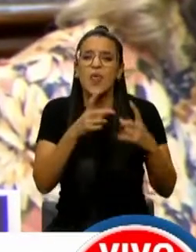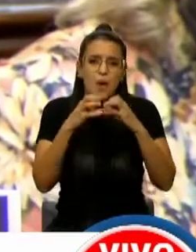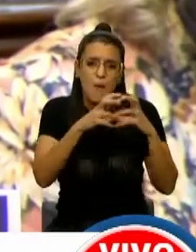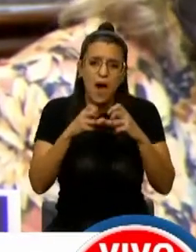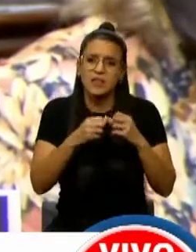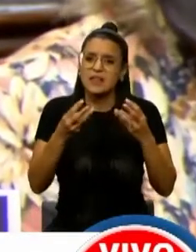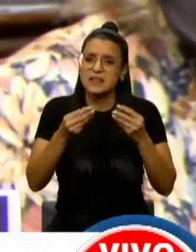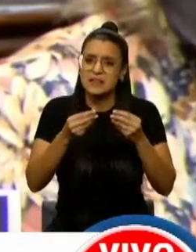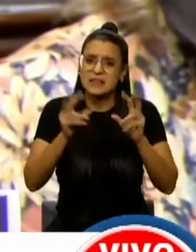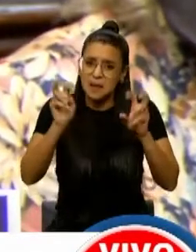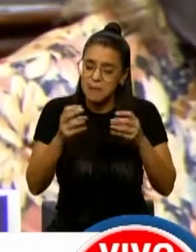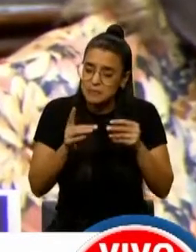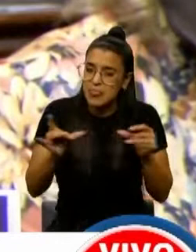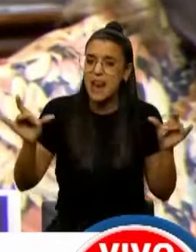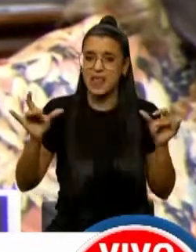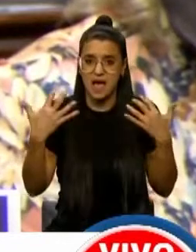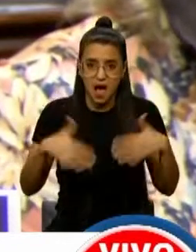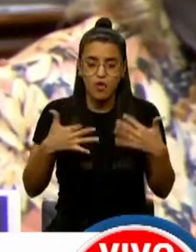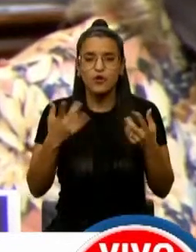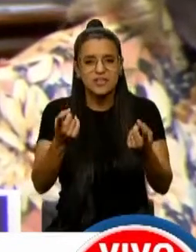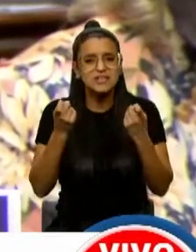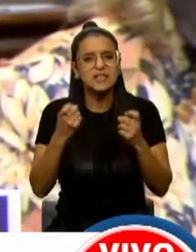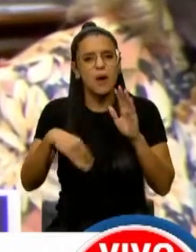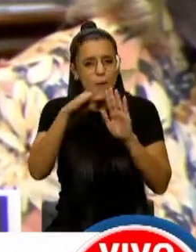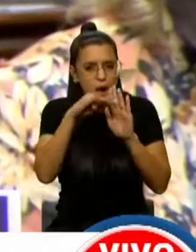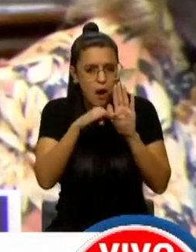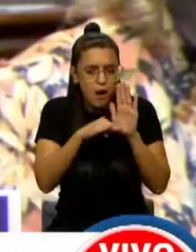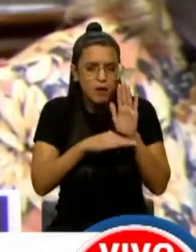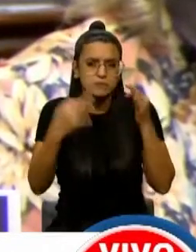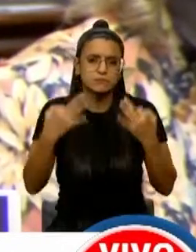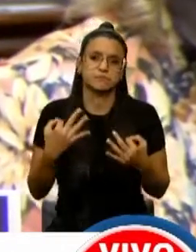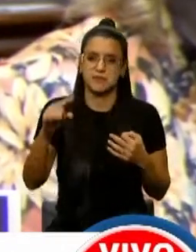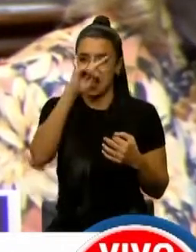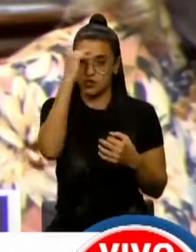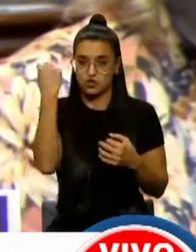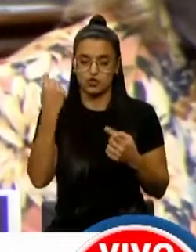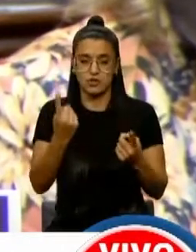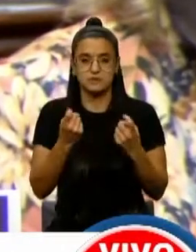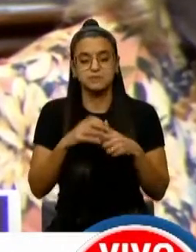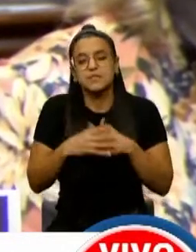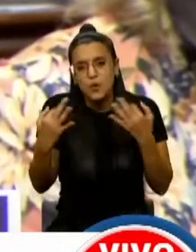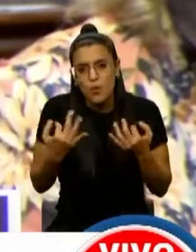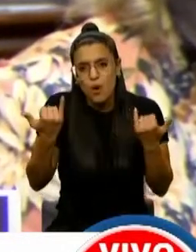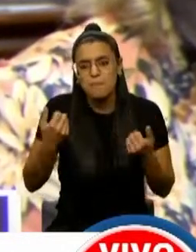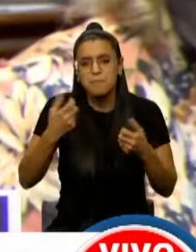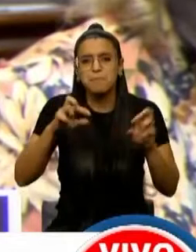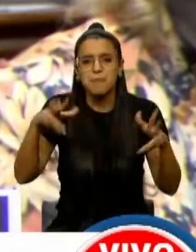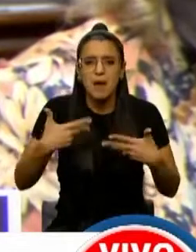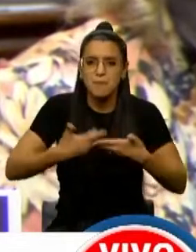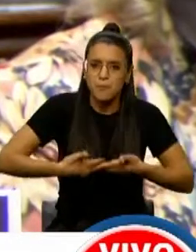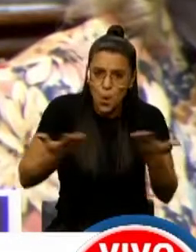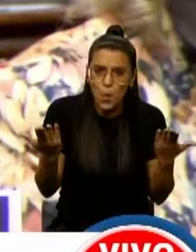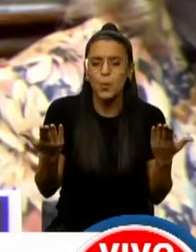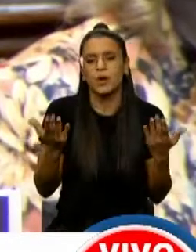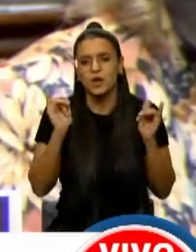muy sensible y que necesitaba de un ordenamiento en el ámbito nacional. Seguramente que hay políticas públicas que